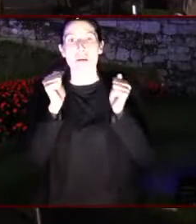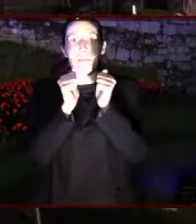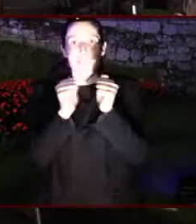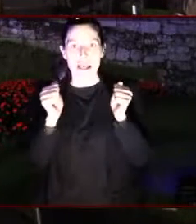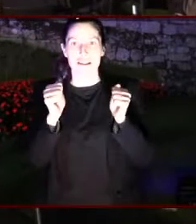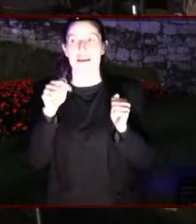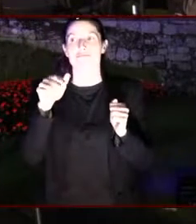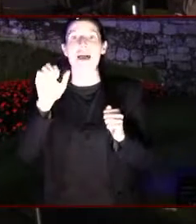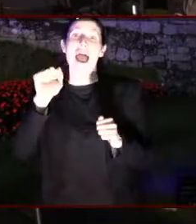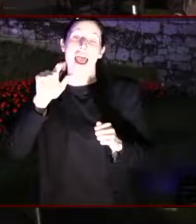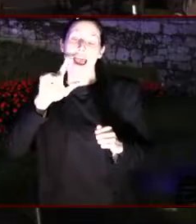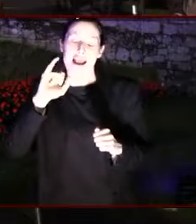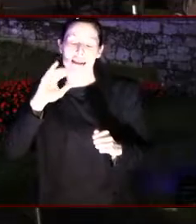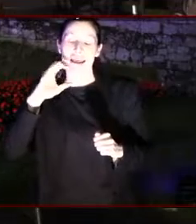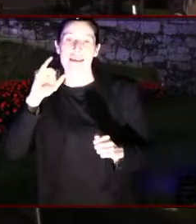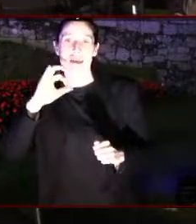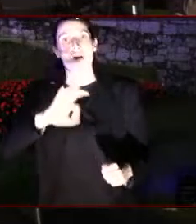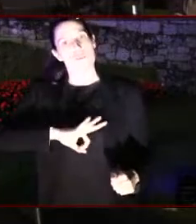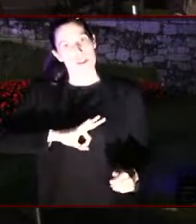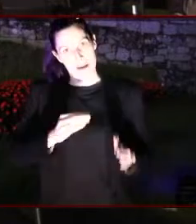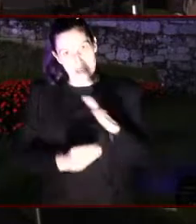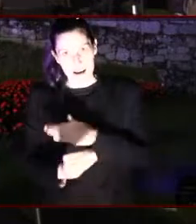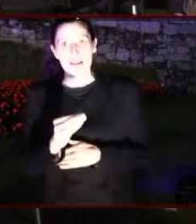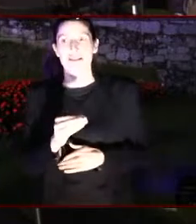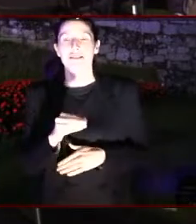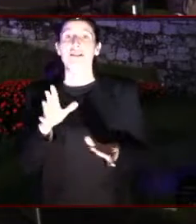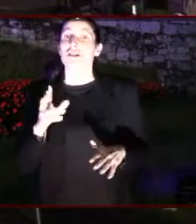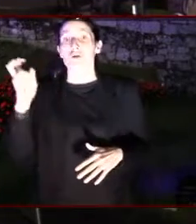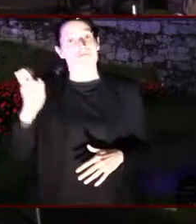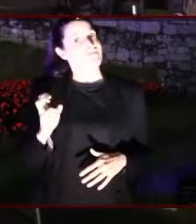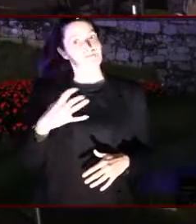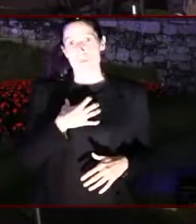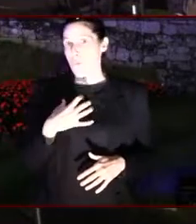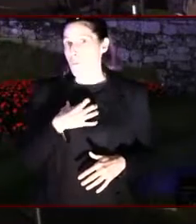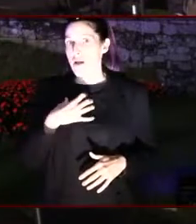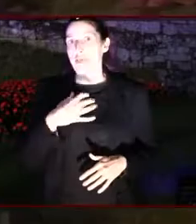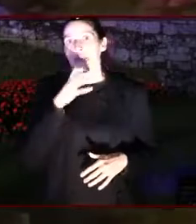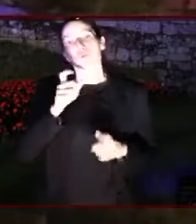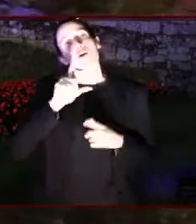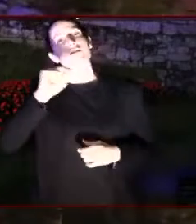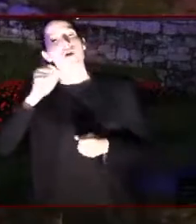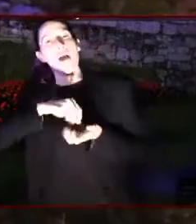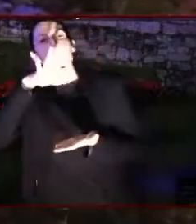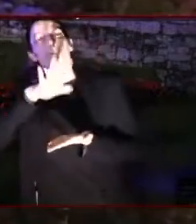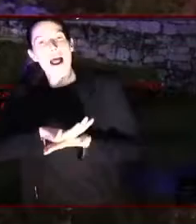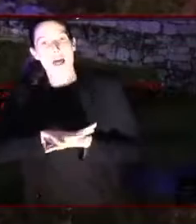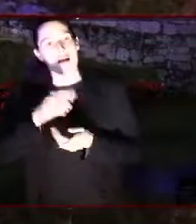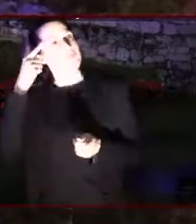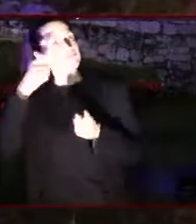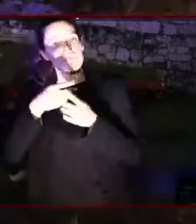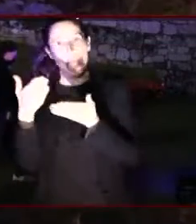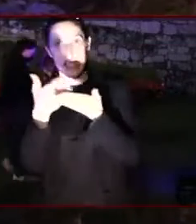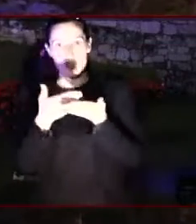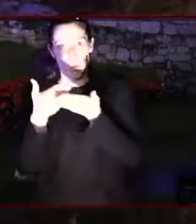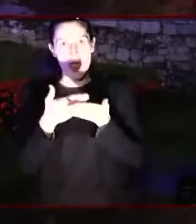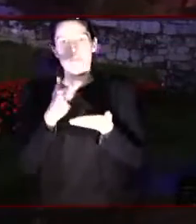bueno, Alicia, é de Pontevedra, non pode estar hoxe connosco porque marchou a estudiar a Málaga. Pero deixounos